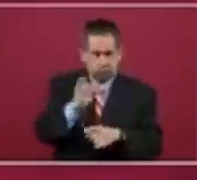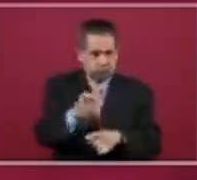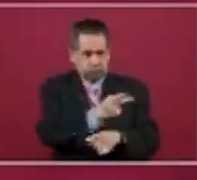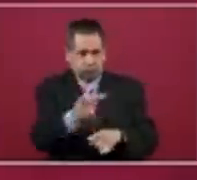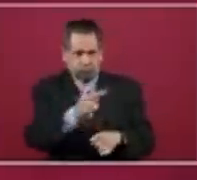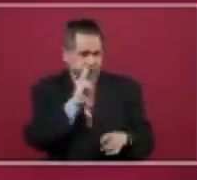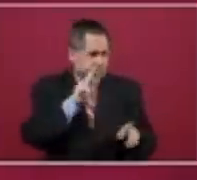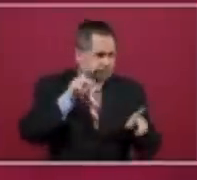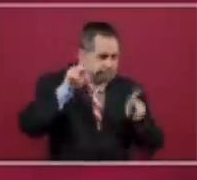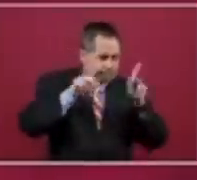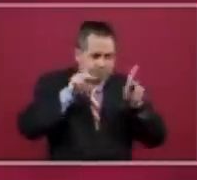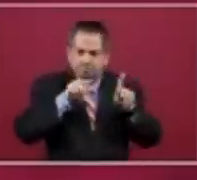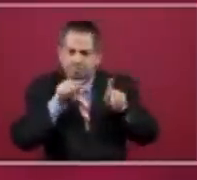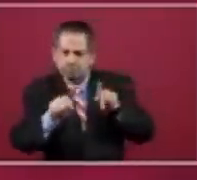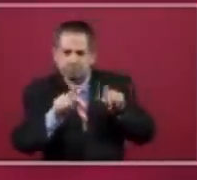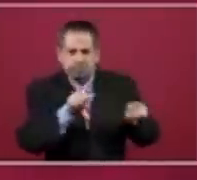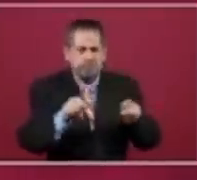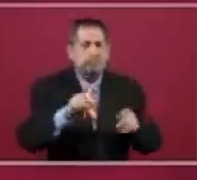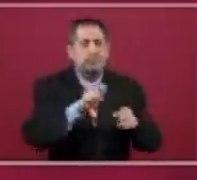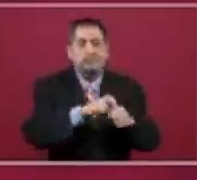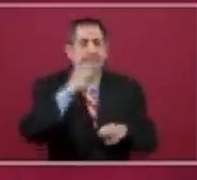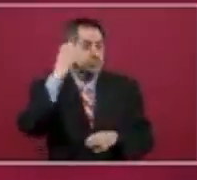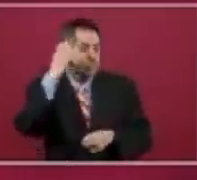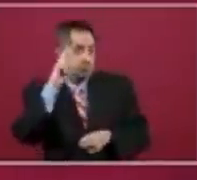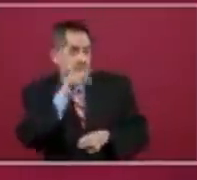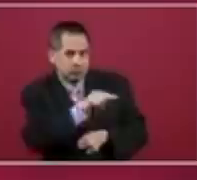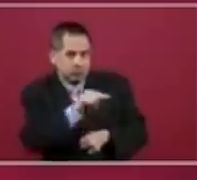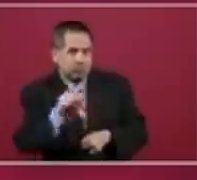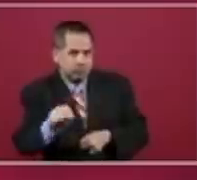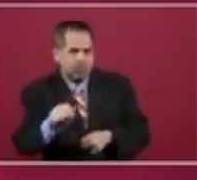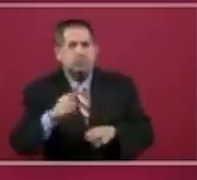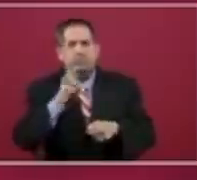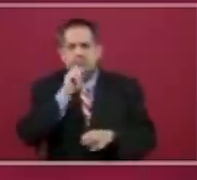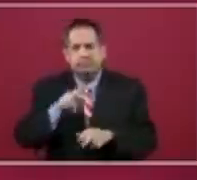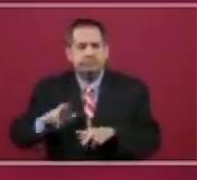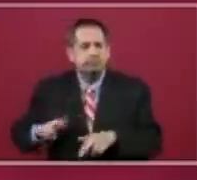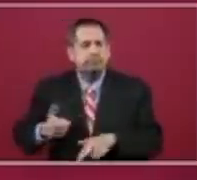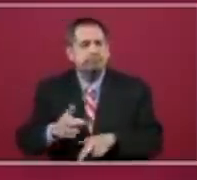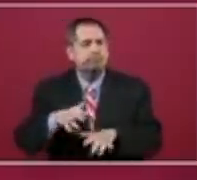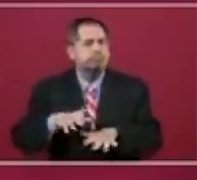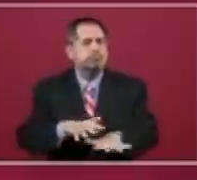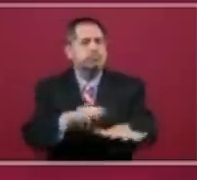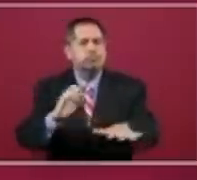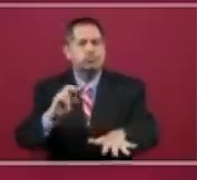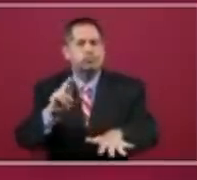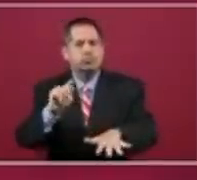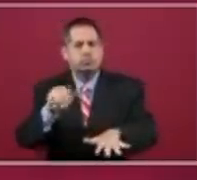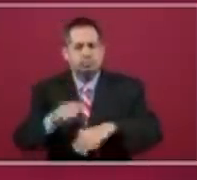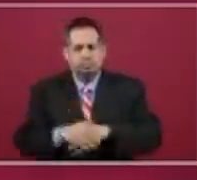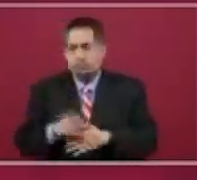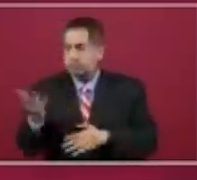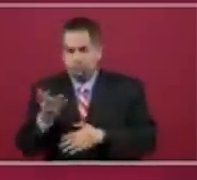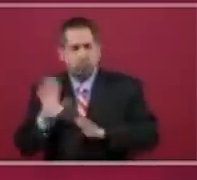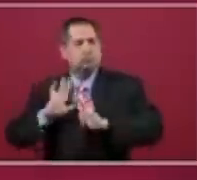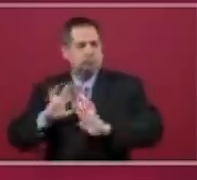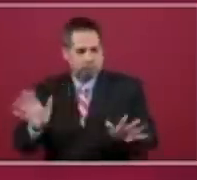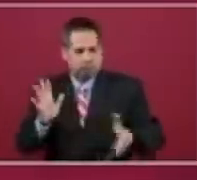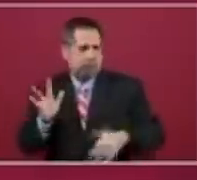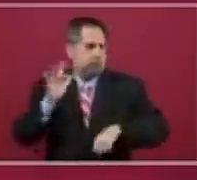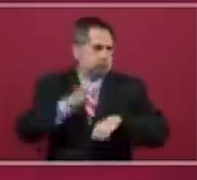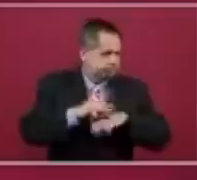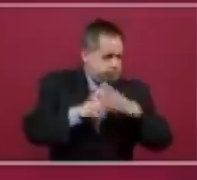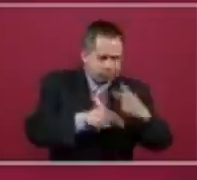aguas residuales de Cautla y el afluente de río Cautla. Al concluir a la misión exploratoria este